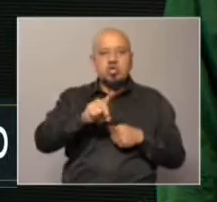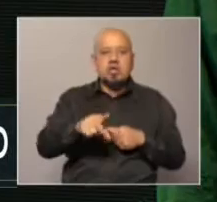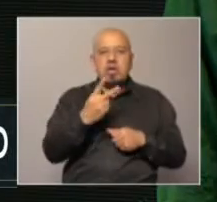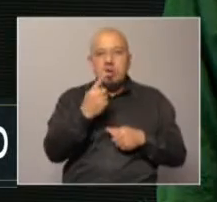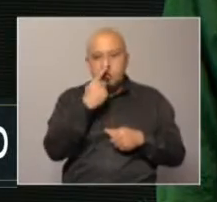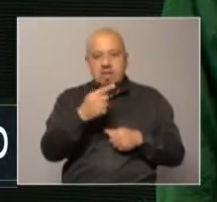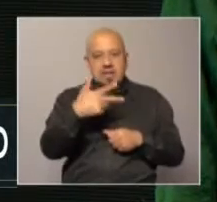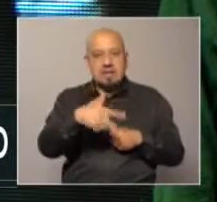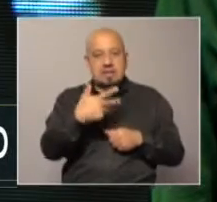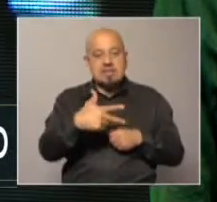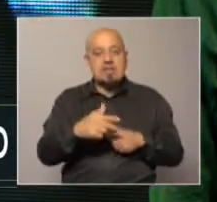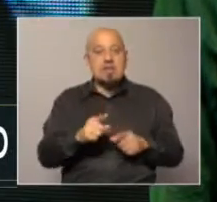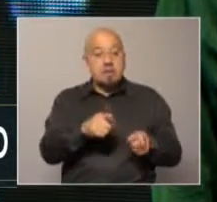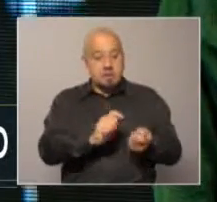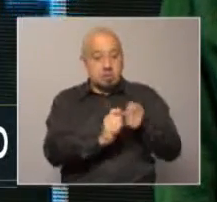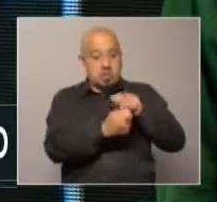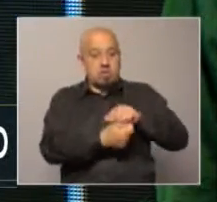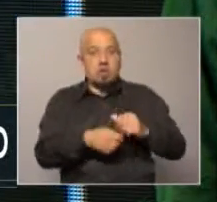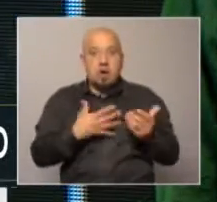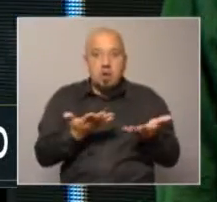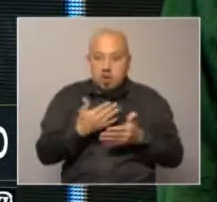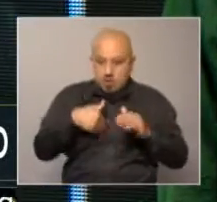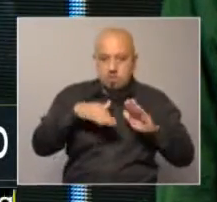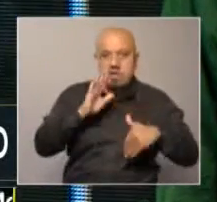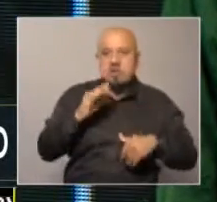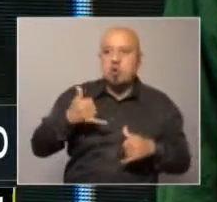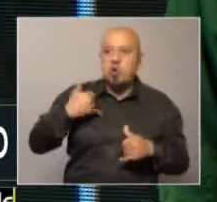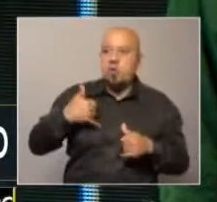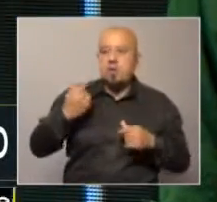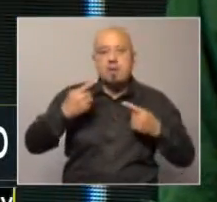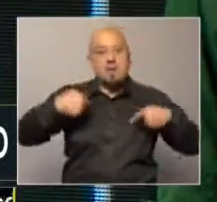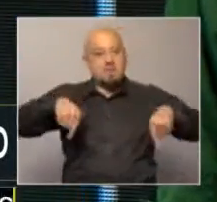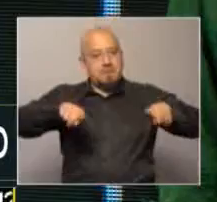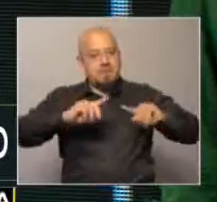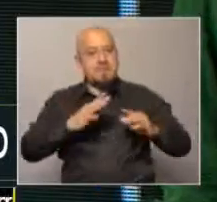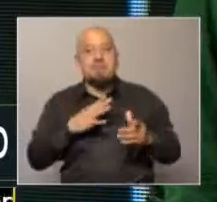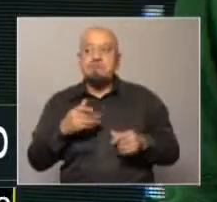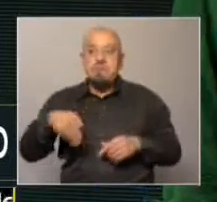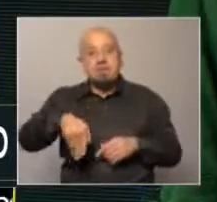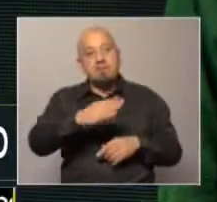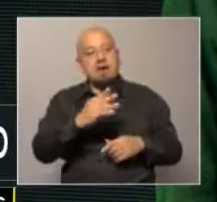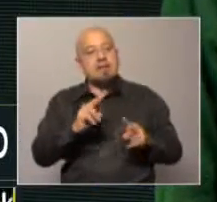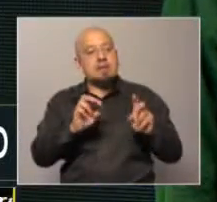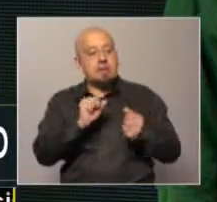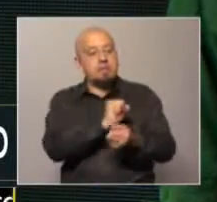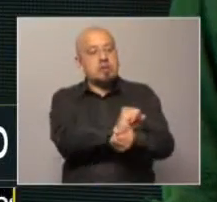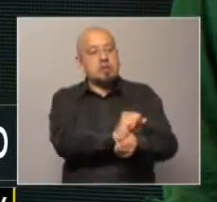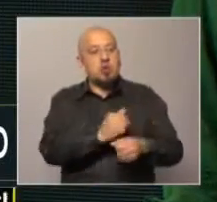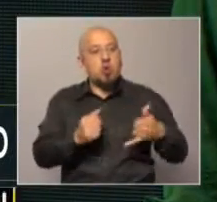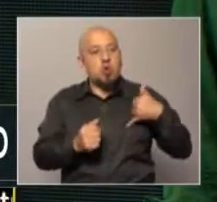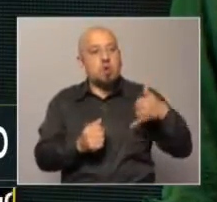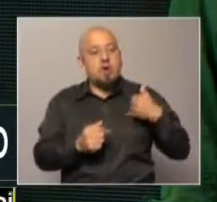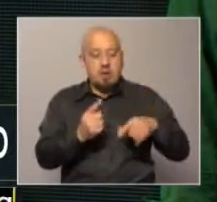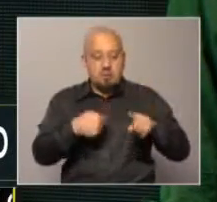aumentar la cantidad de adolescentes en conflicto con la ley, que vinieron al sistema penal juvenil, pero luego hubo una